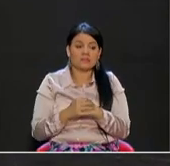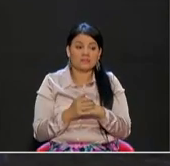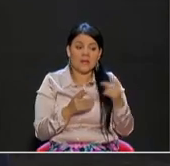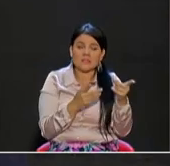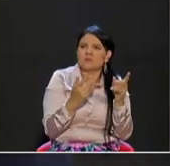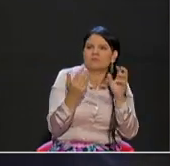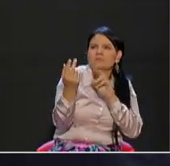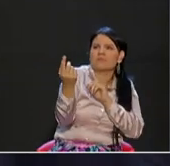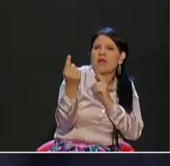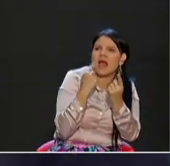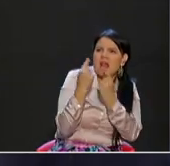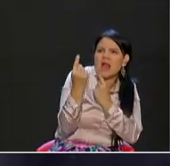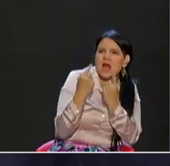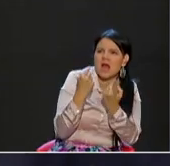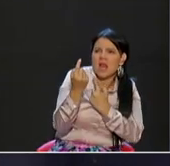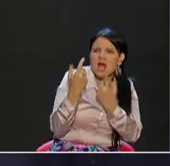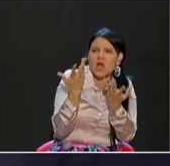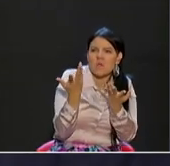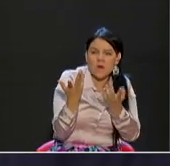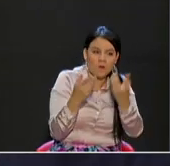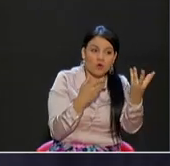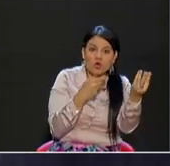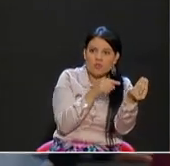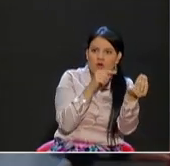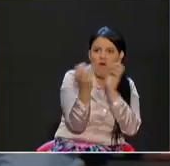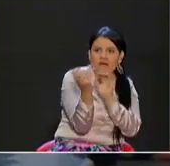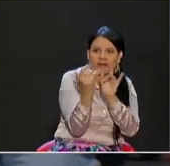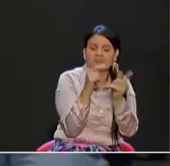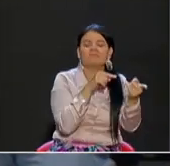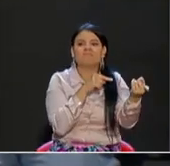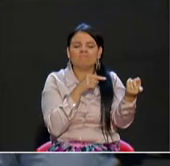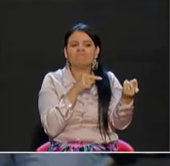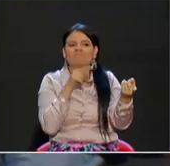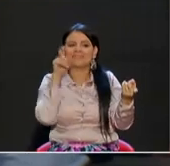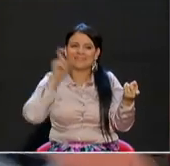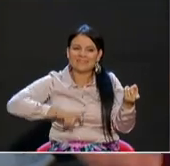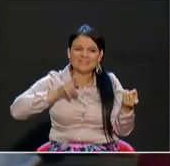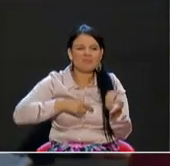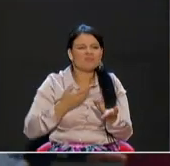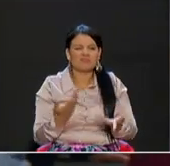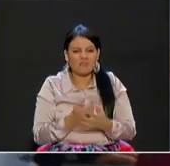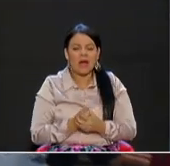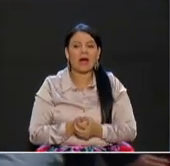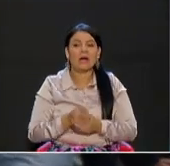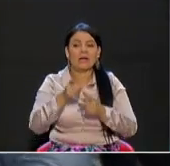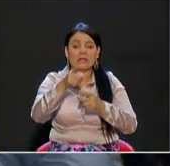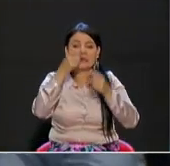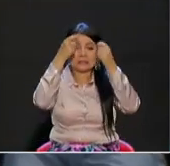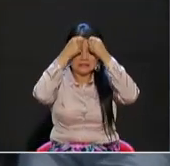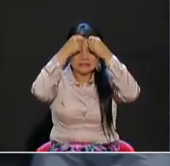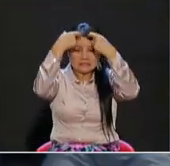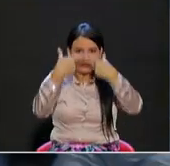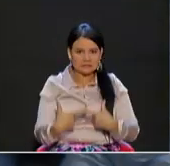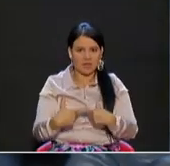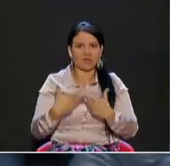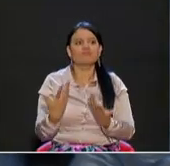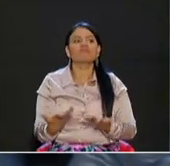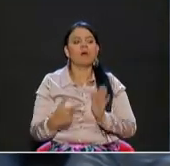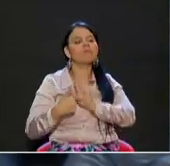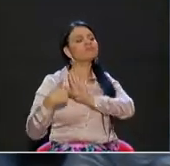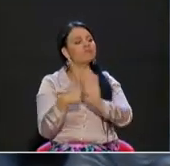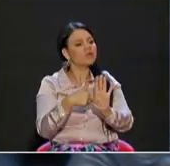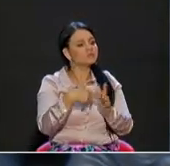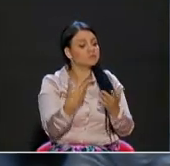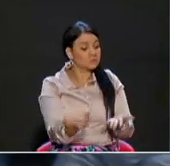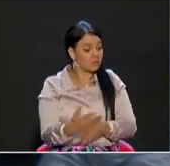eso es lo que editamos en antioquia para superar las desigualdades necesitamos presencia del estado necesitamos que el estado esté allí